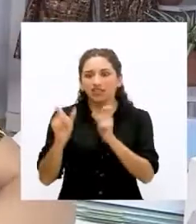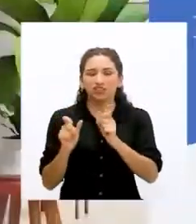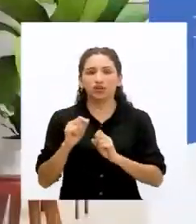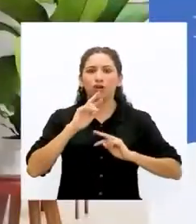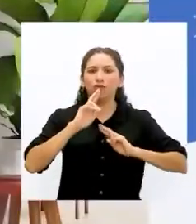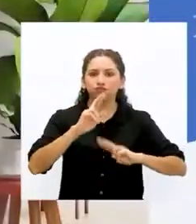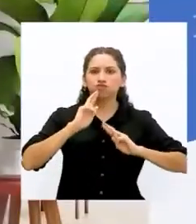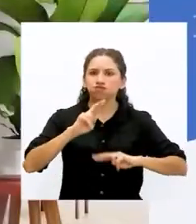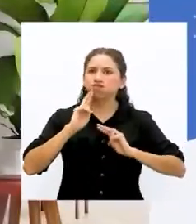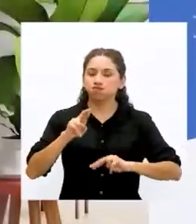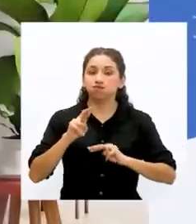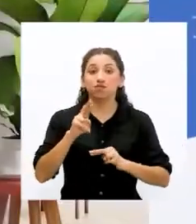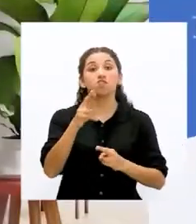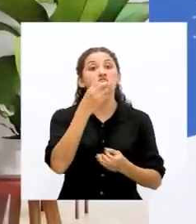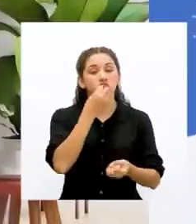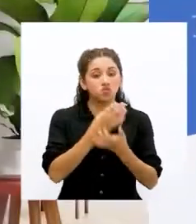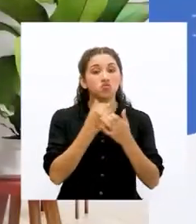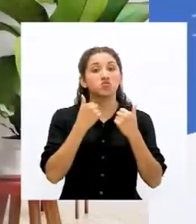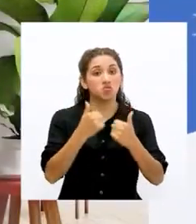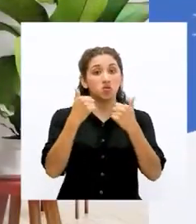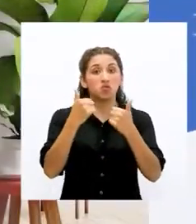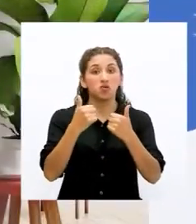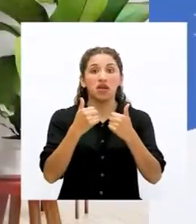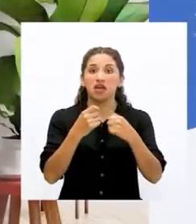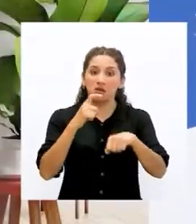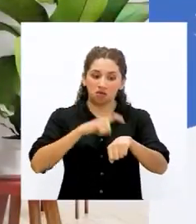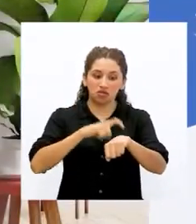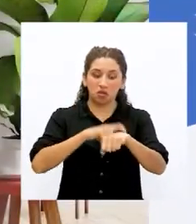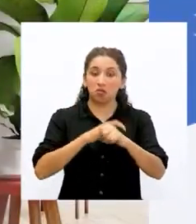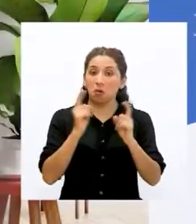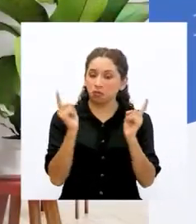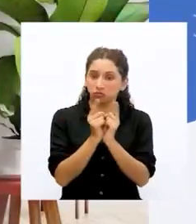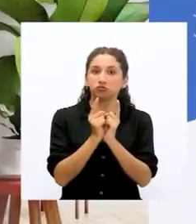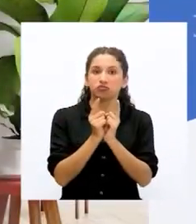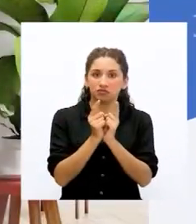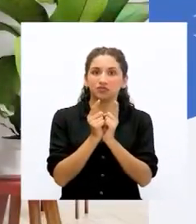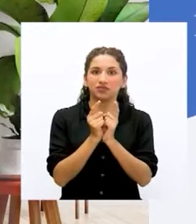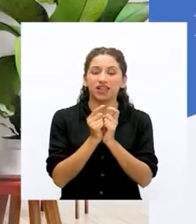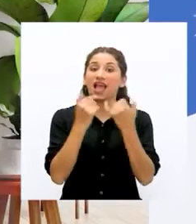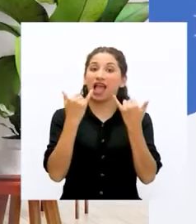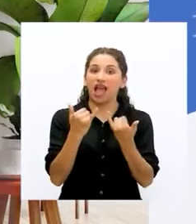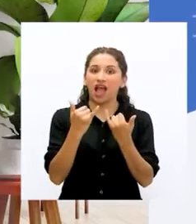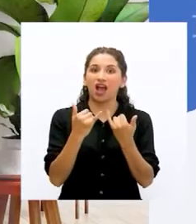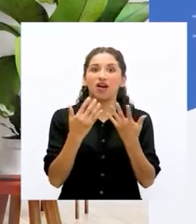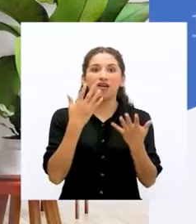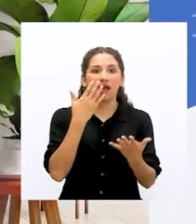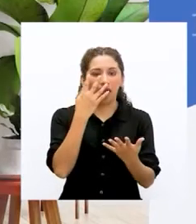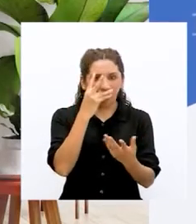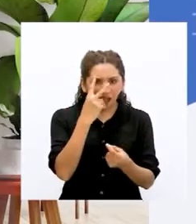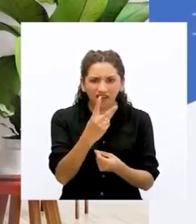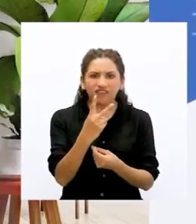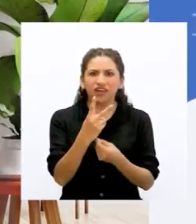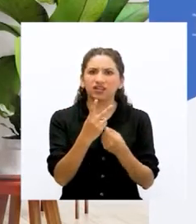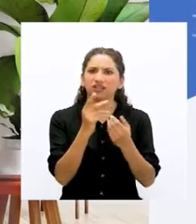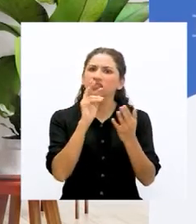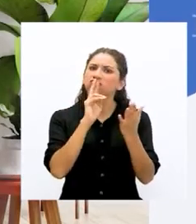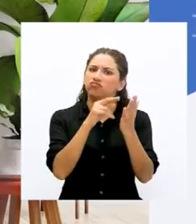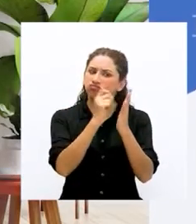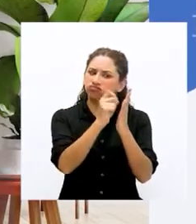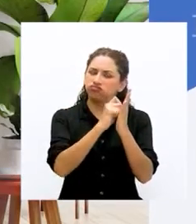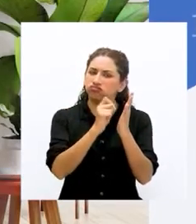participado. Una muy buena muestra para tan poco tiempo. Ahora es momento de ver los resultados. Pero para